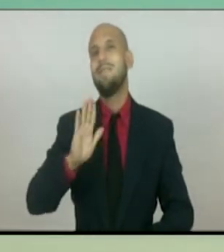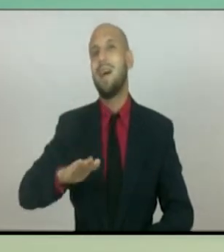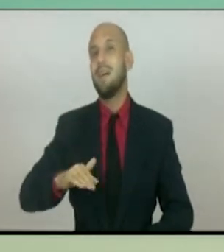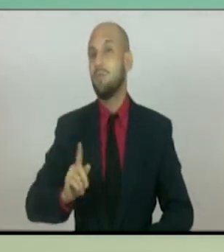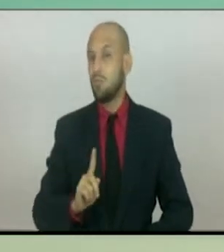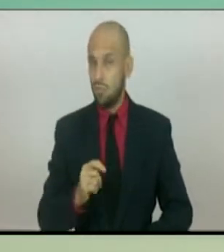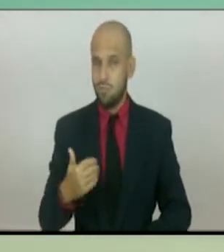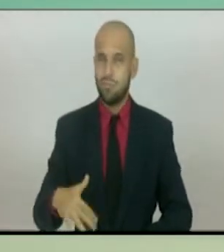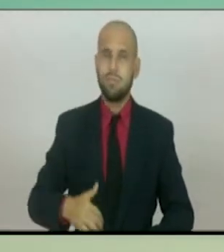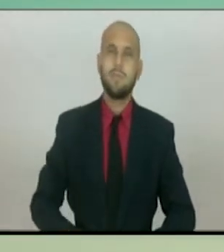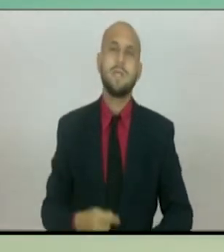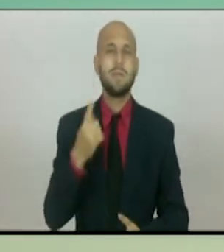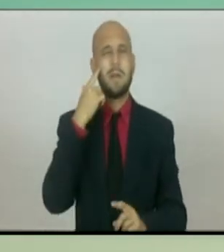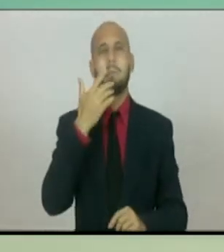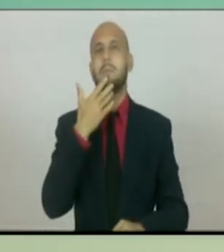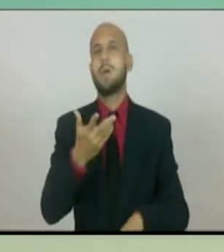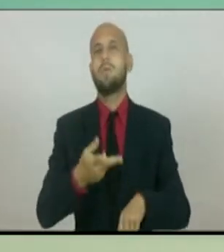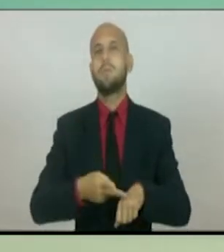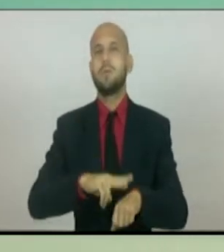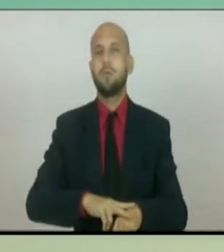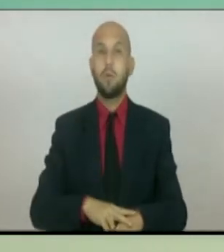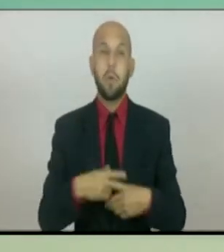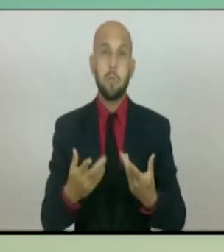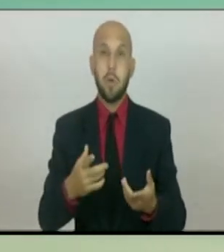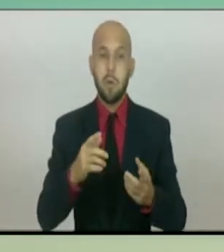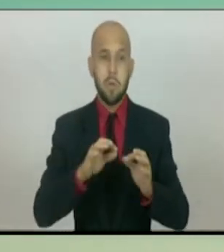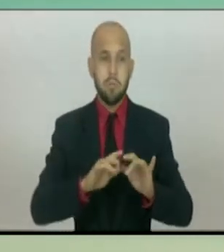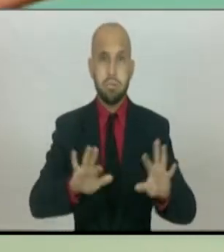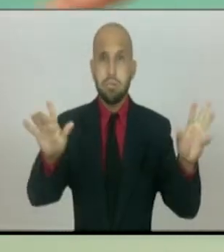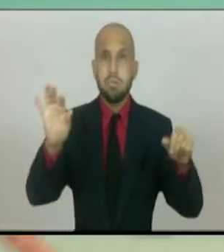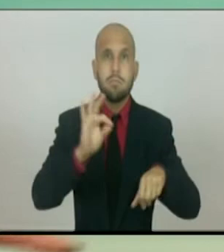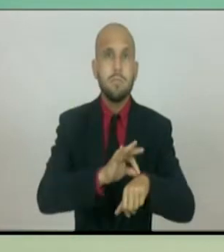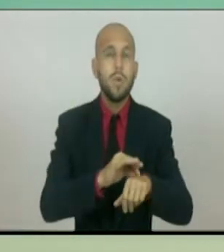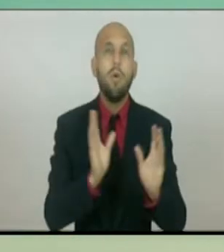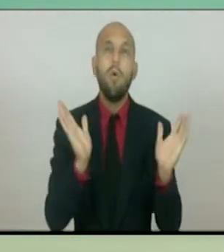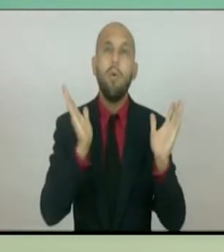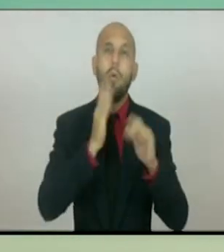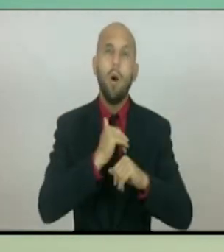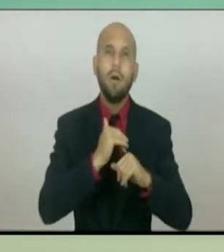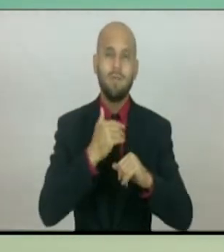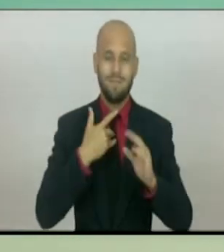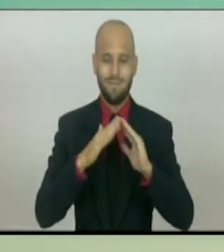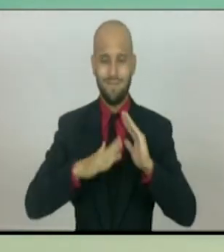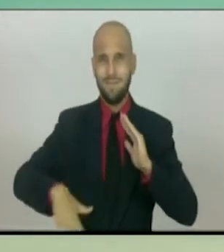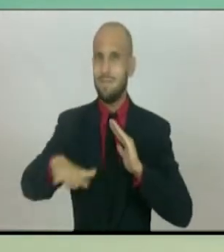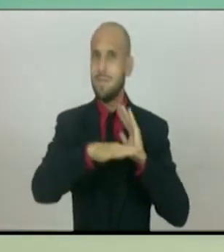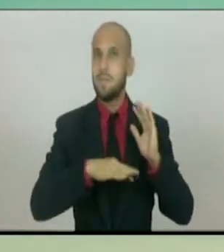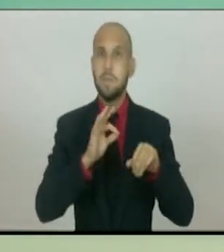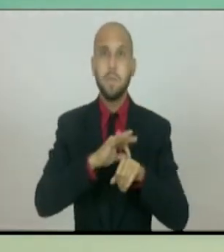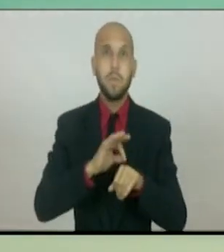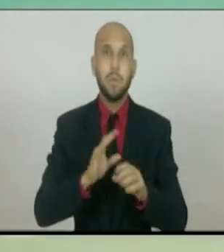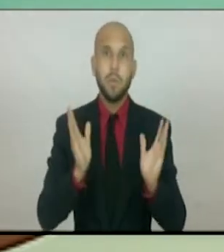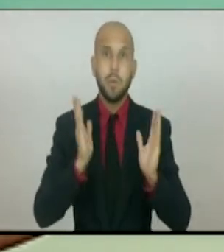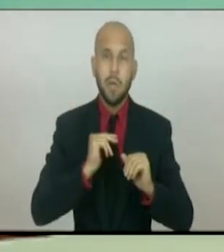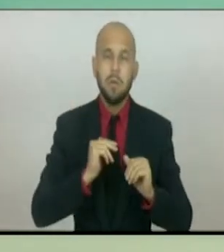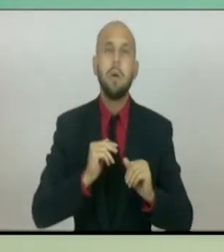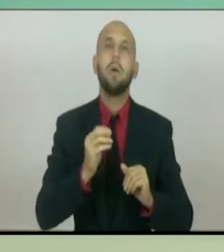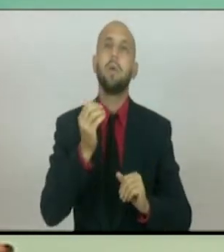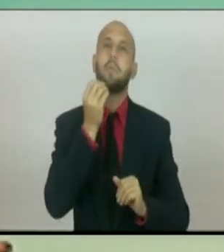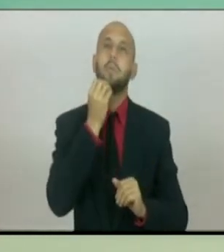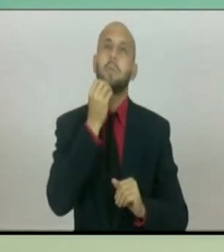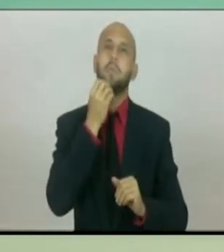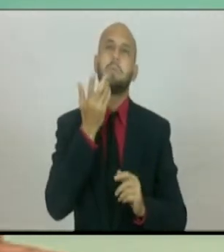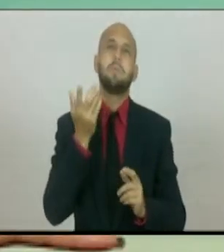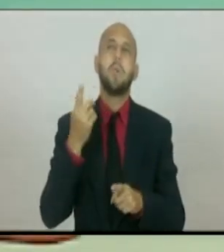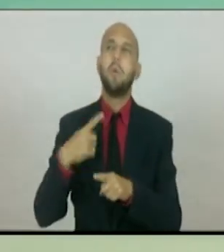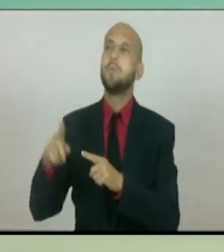hay necesidad. Si no existiera el mosquito en el lugar de donde residimos, puede llegar el paciente con dengue de cualquier